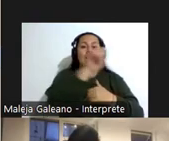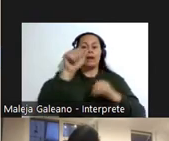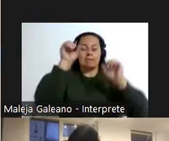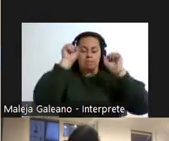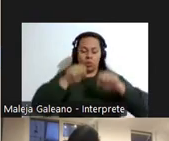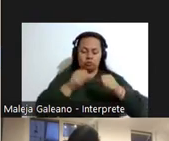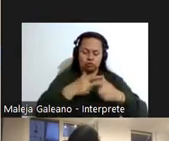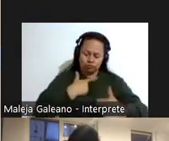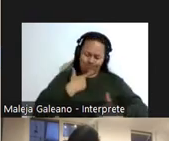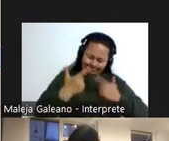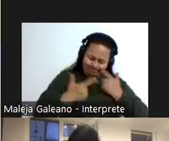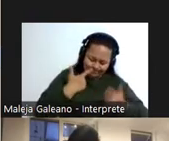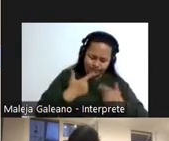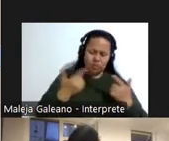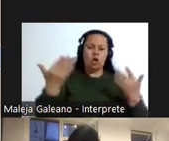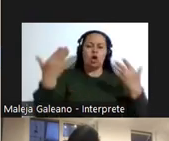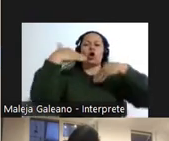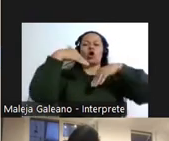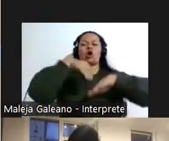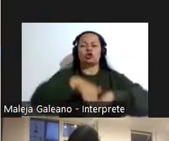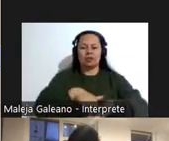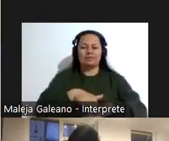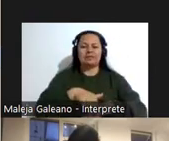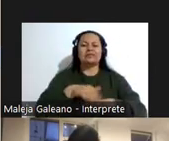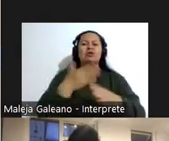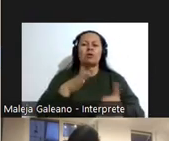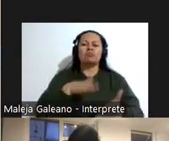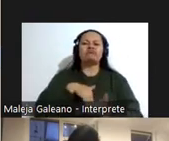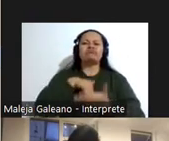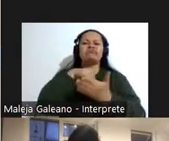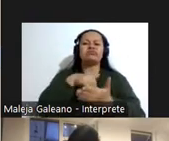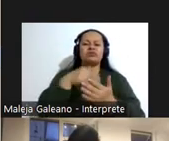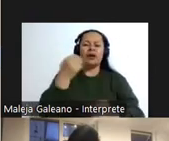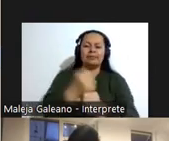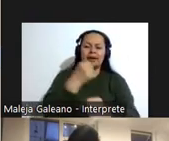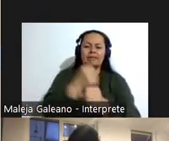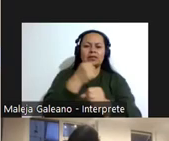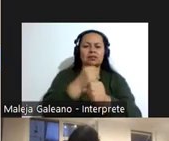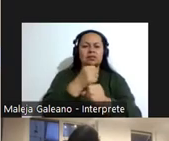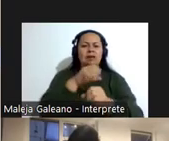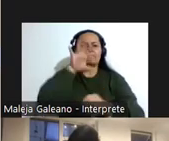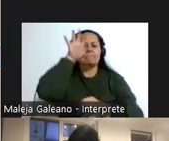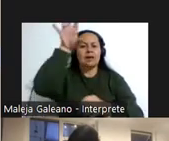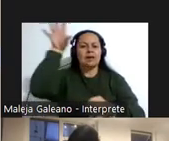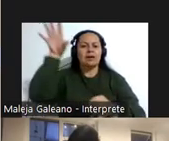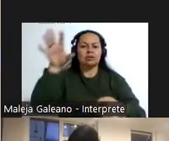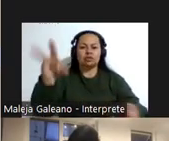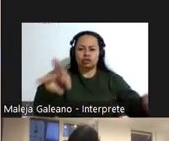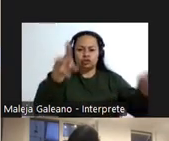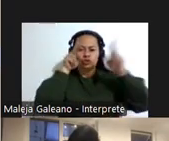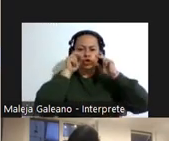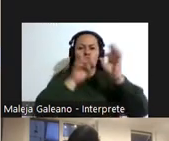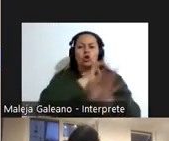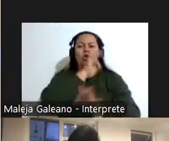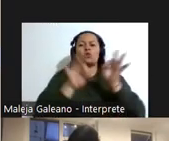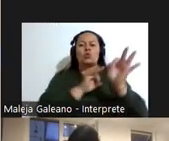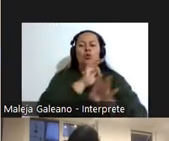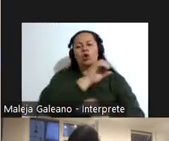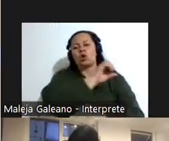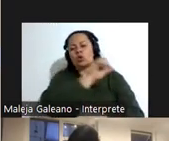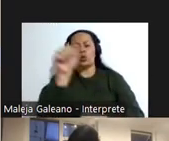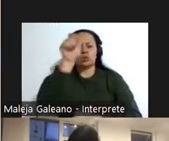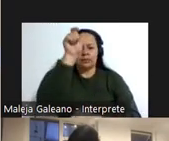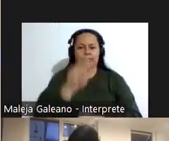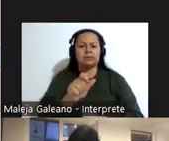logramos incorporar laboralmente en estos países que son receptores. Entonces, cuido también de otros y de